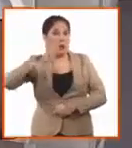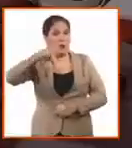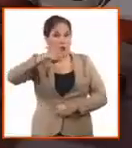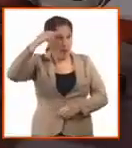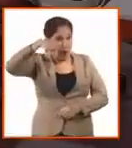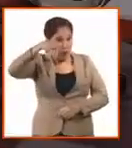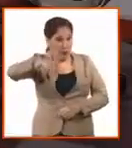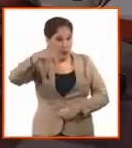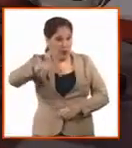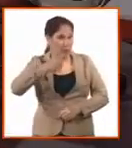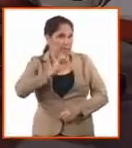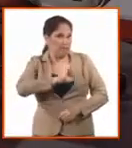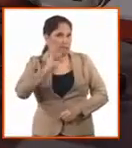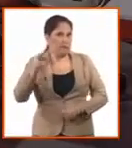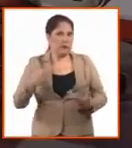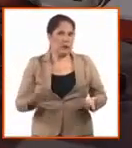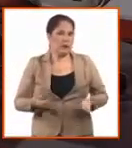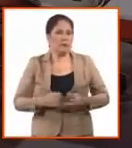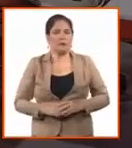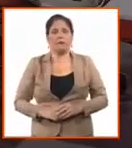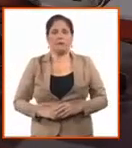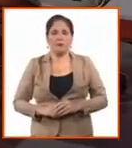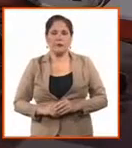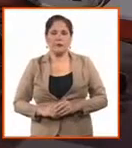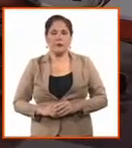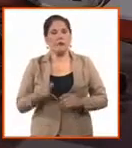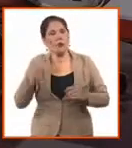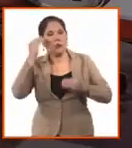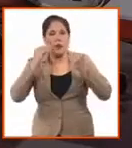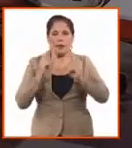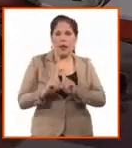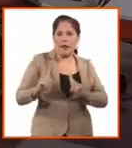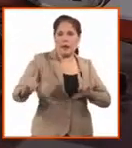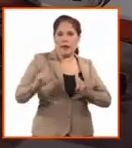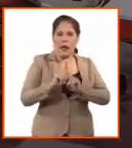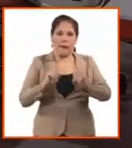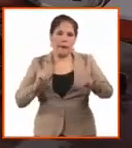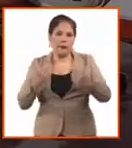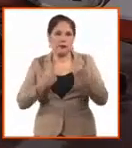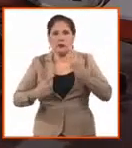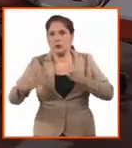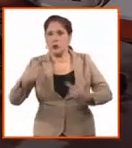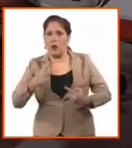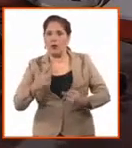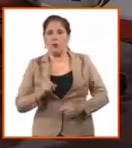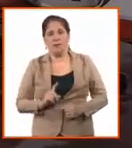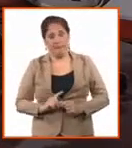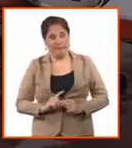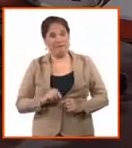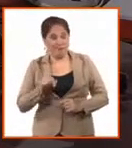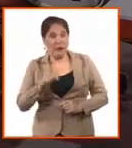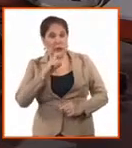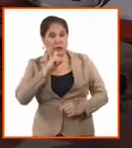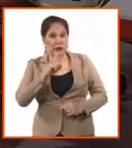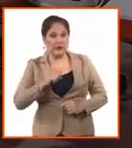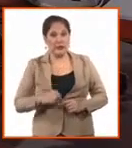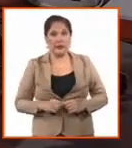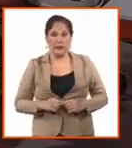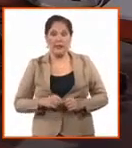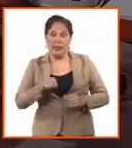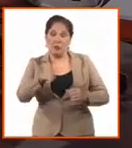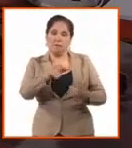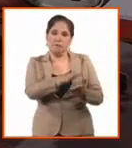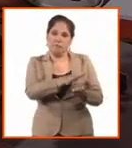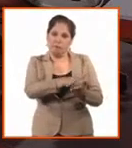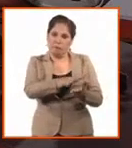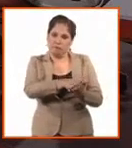lograrlo bueno tiende a haber algún distanciamiento en algunos casos yo creo que es ahí ese es un asunto que sigue pendiente